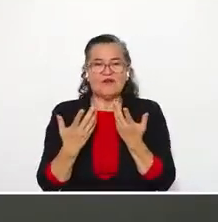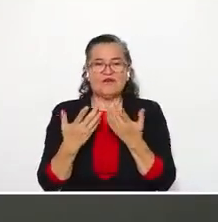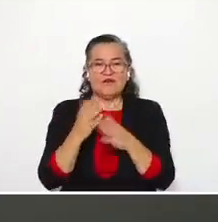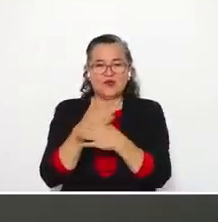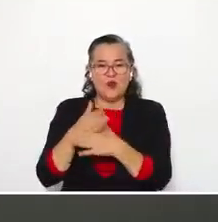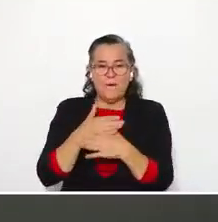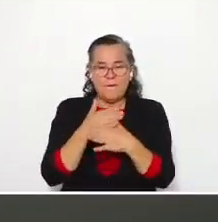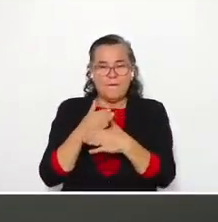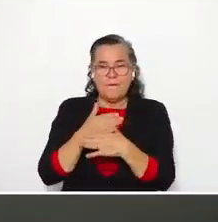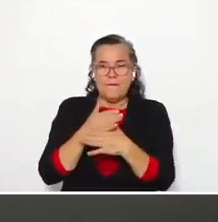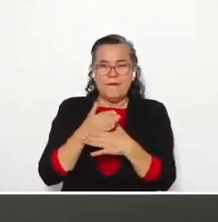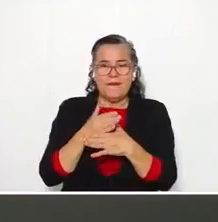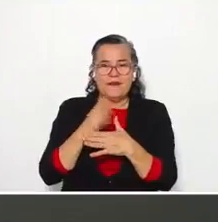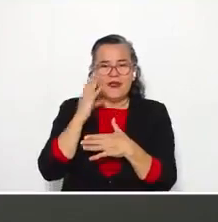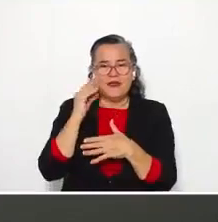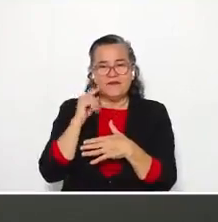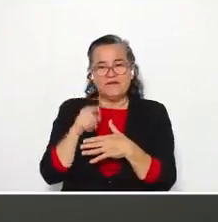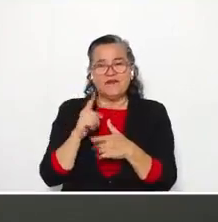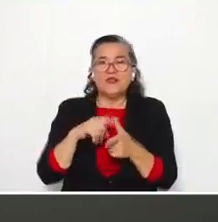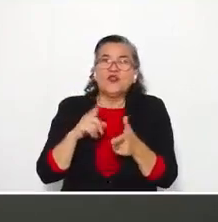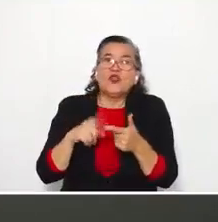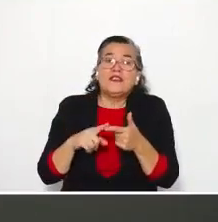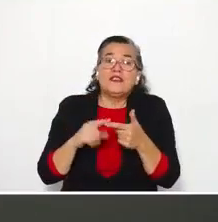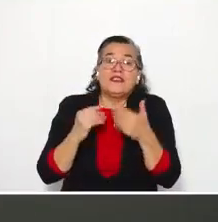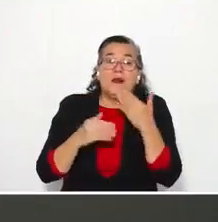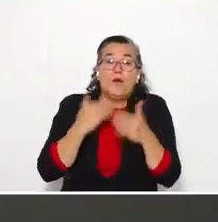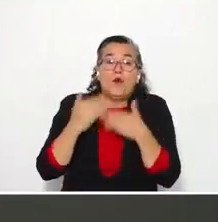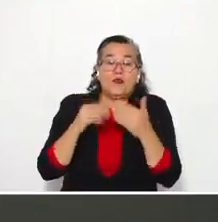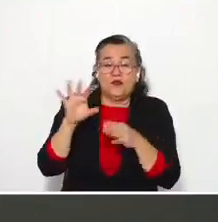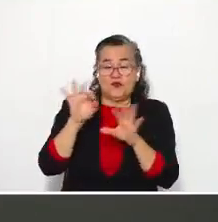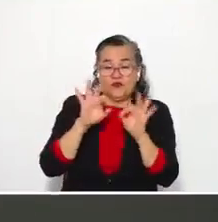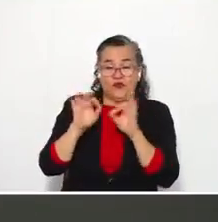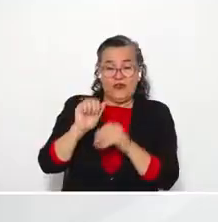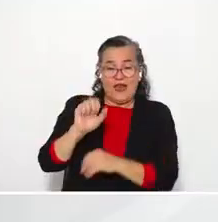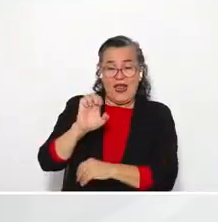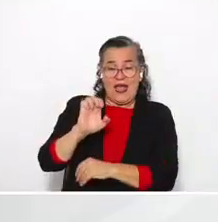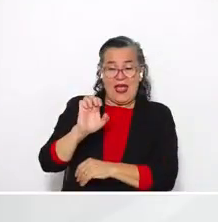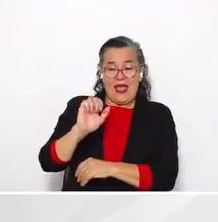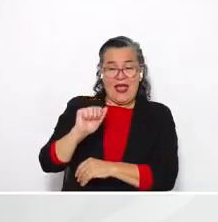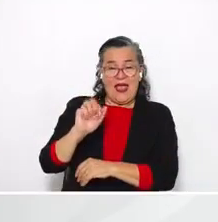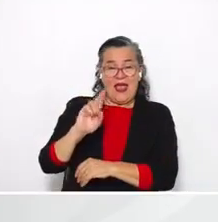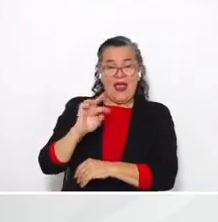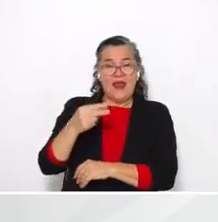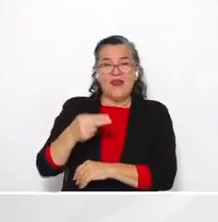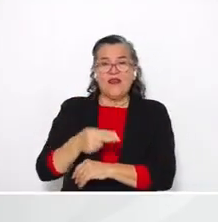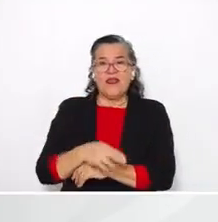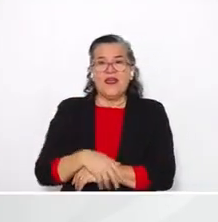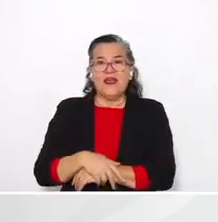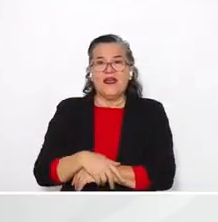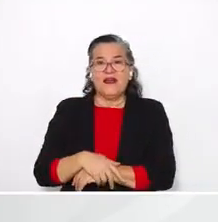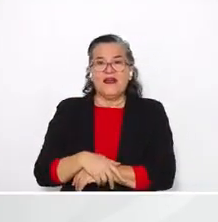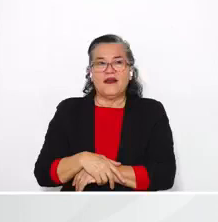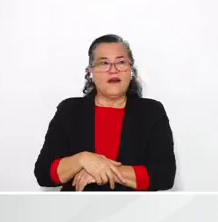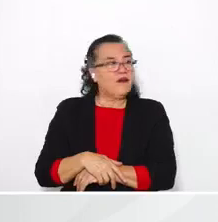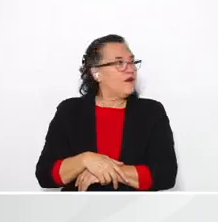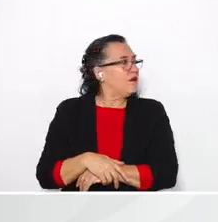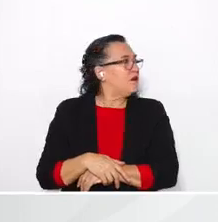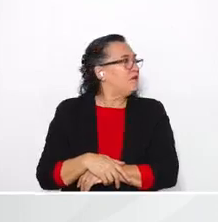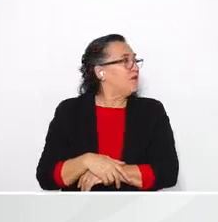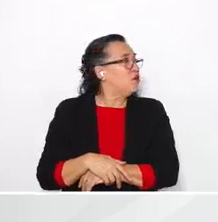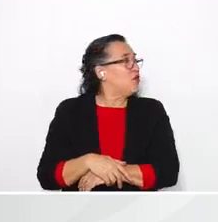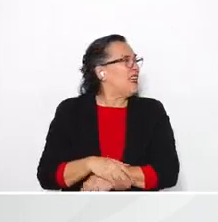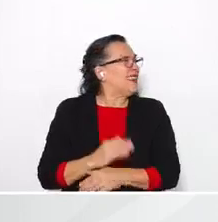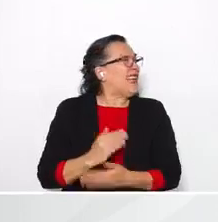compartir las experiencias. Entonces, el proceso de selección de la ERT, si lo pueden volver a poner, lo que hace es que